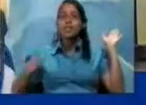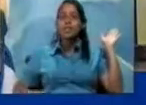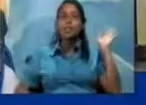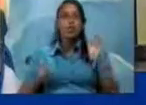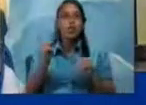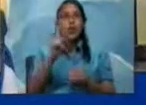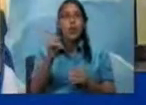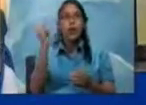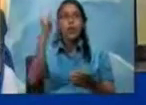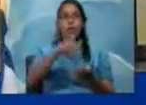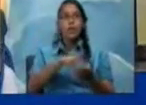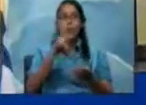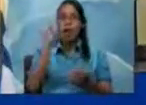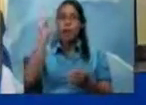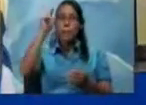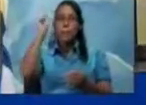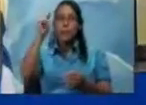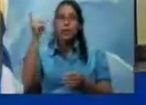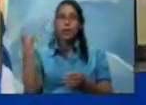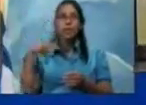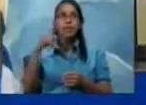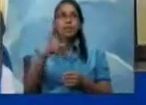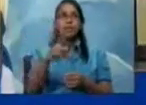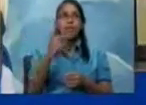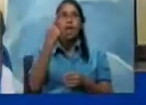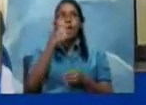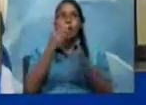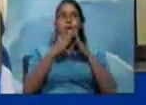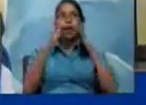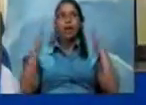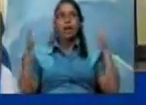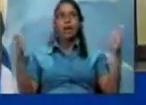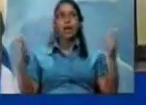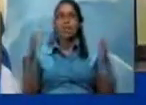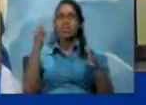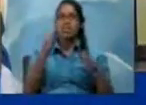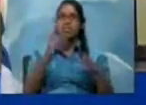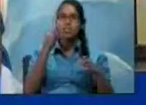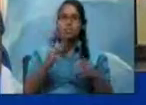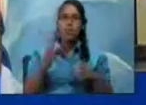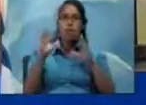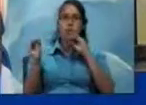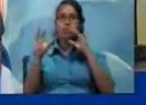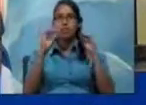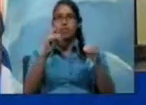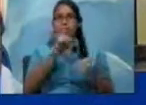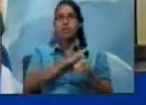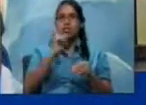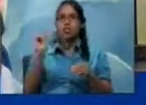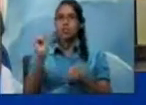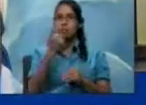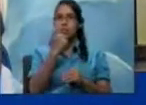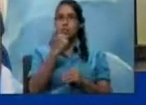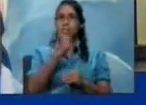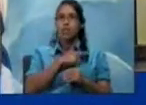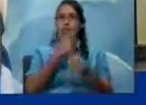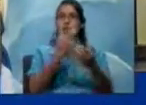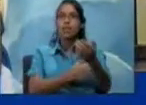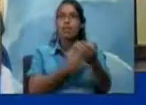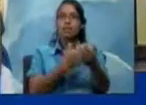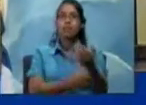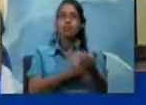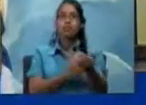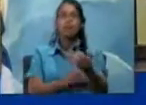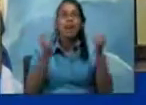no fue a Pedro que tenía la boca grande Siempre hablaba de primero hermana Lady